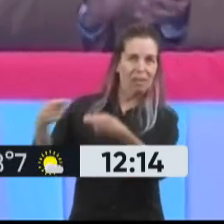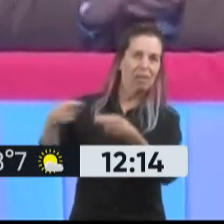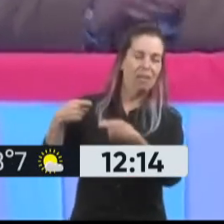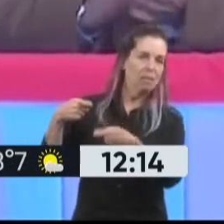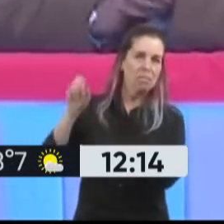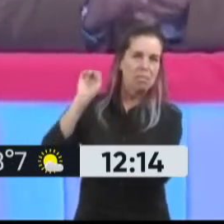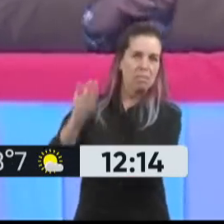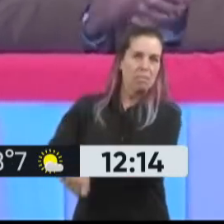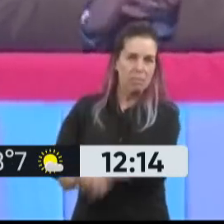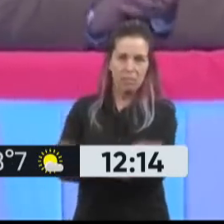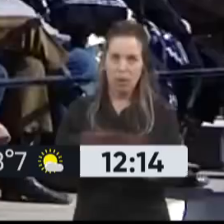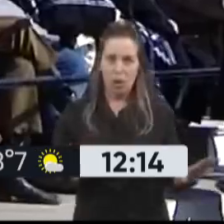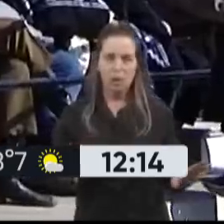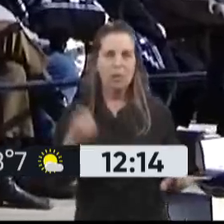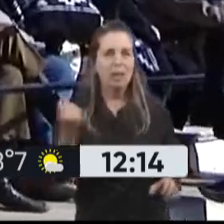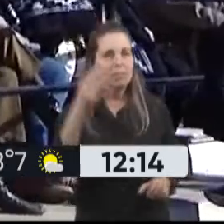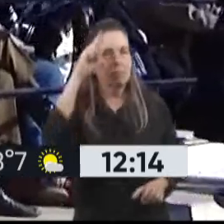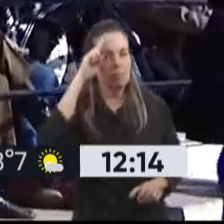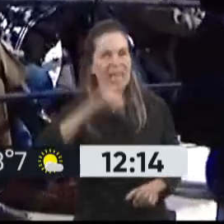nada tienen que ver con nuestra identidad.